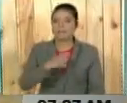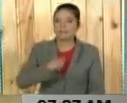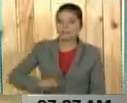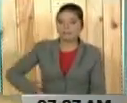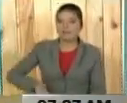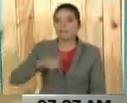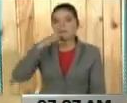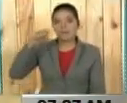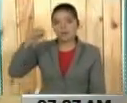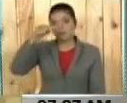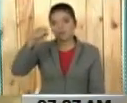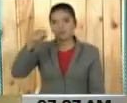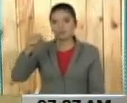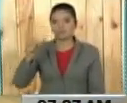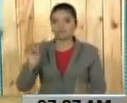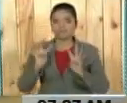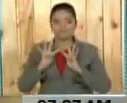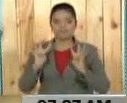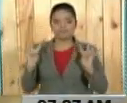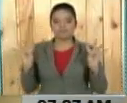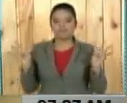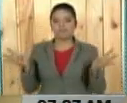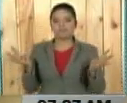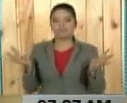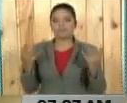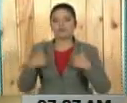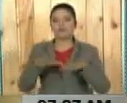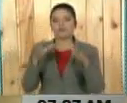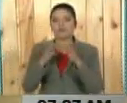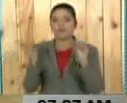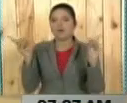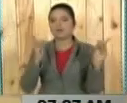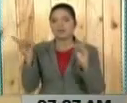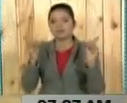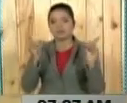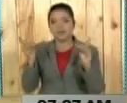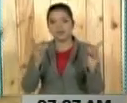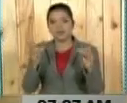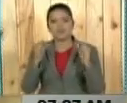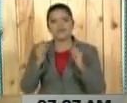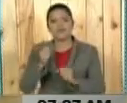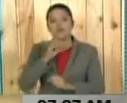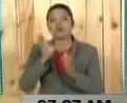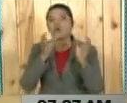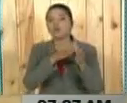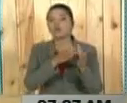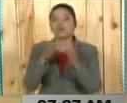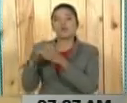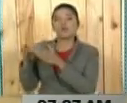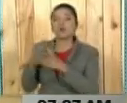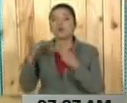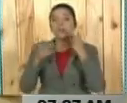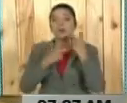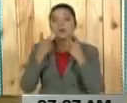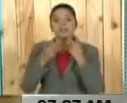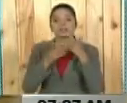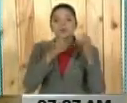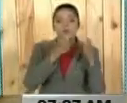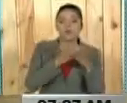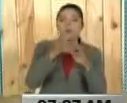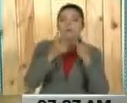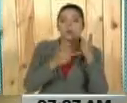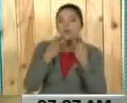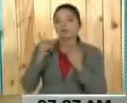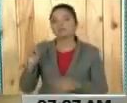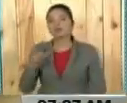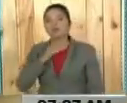Maduro prácticamente en el centro de una mesa de diálogo, en el centro de las fuerzas políticas y en el al lado del Vaticano y al